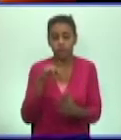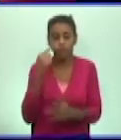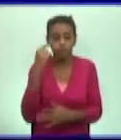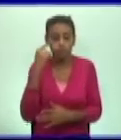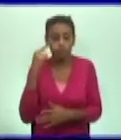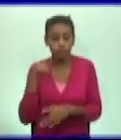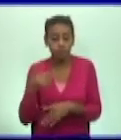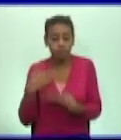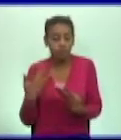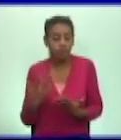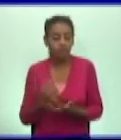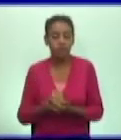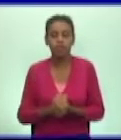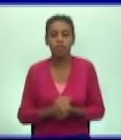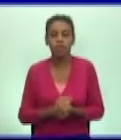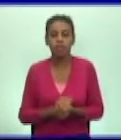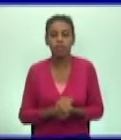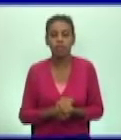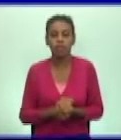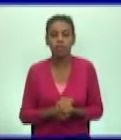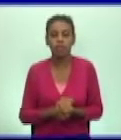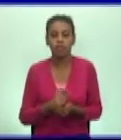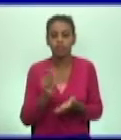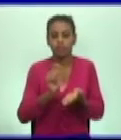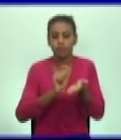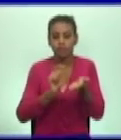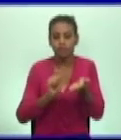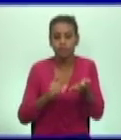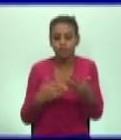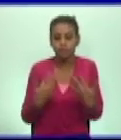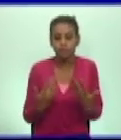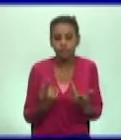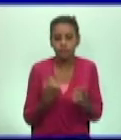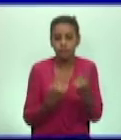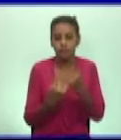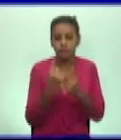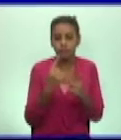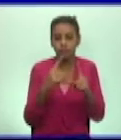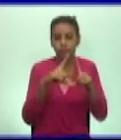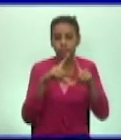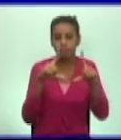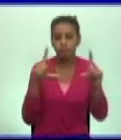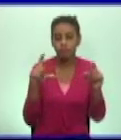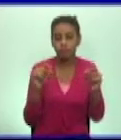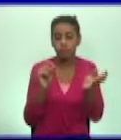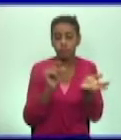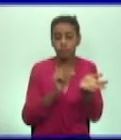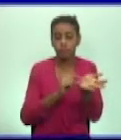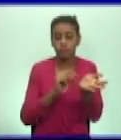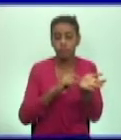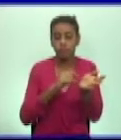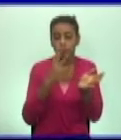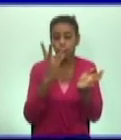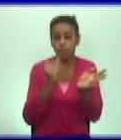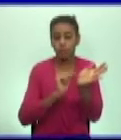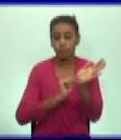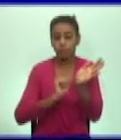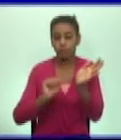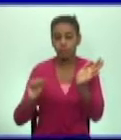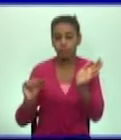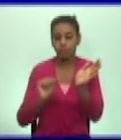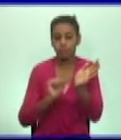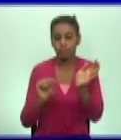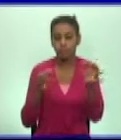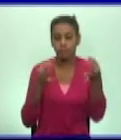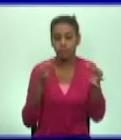propongo entonces que veamos y les pido que vayan tomando nota. No obstante, pueden ver en la diapositiva la página 158 del libro, para